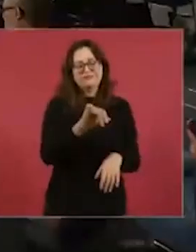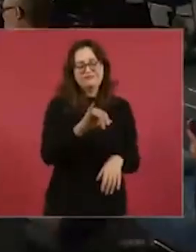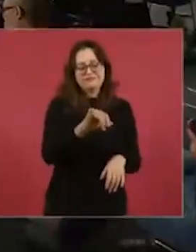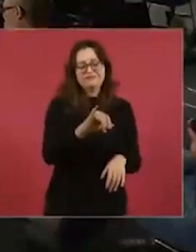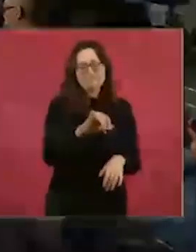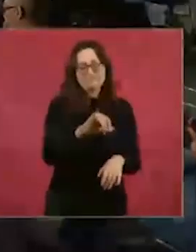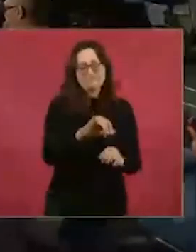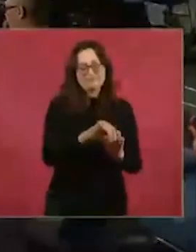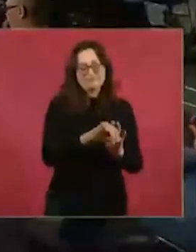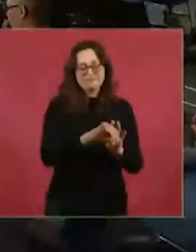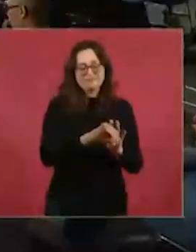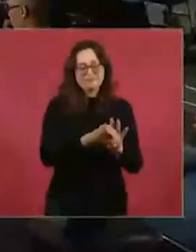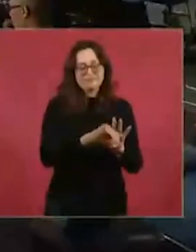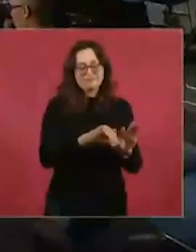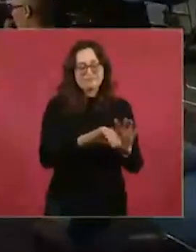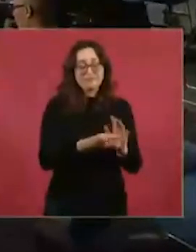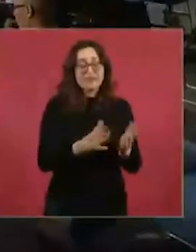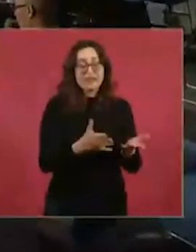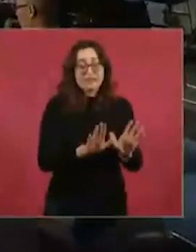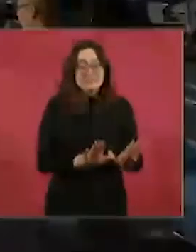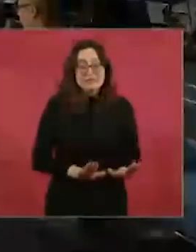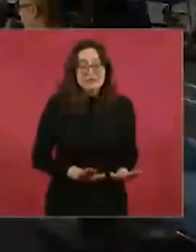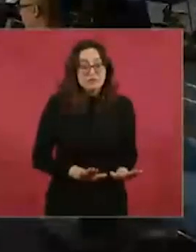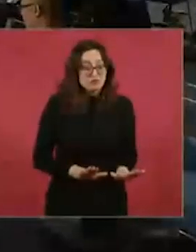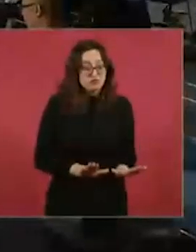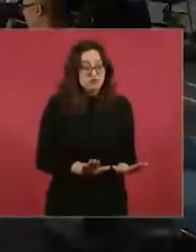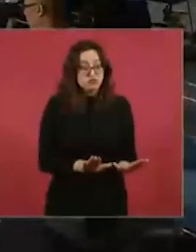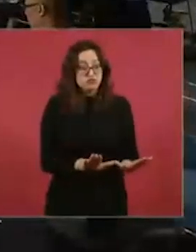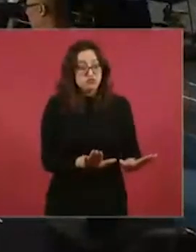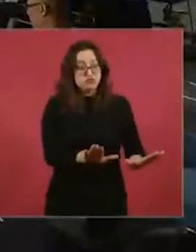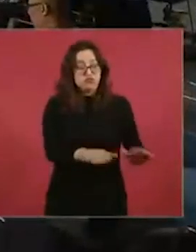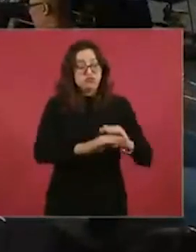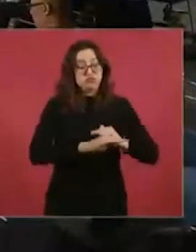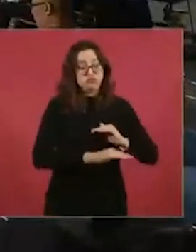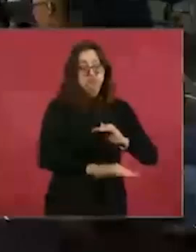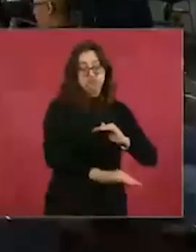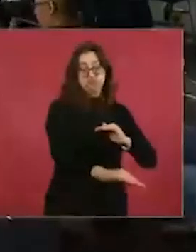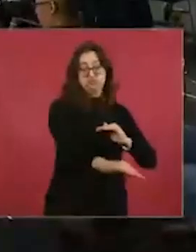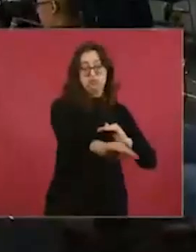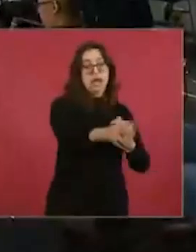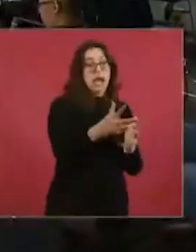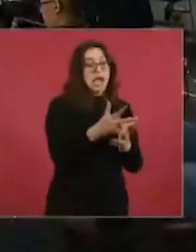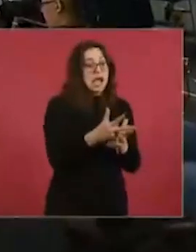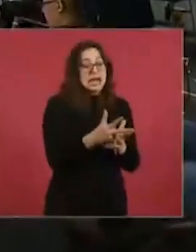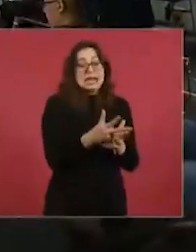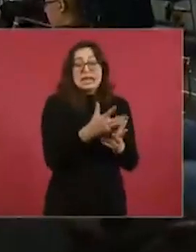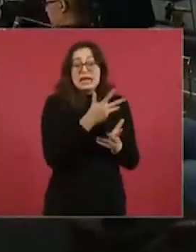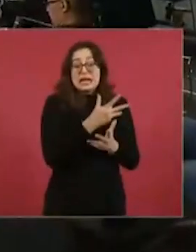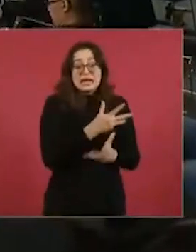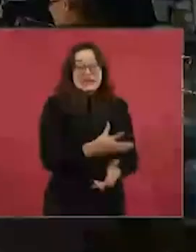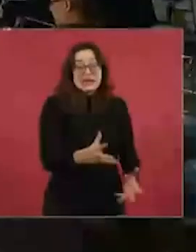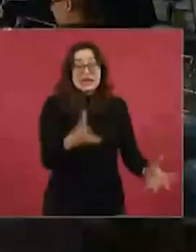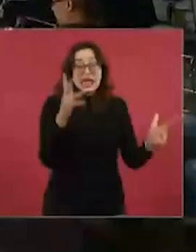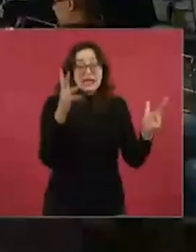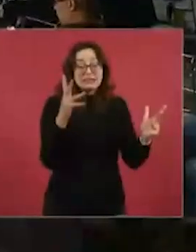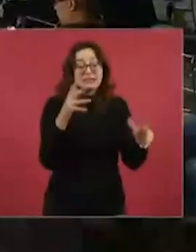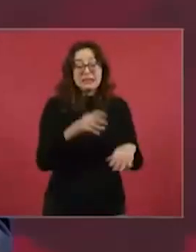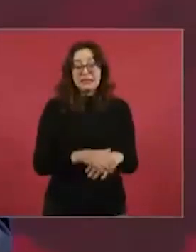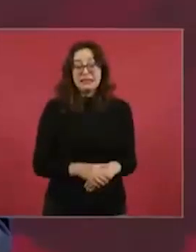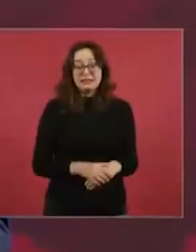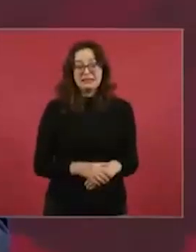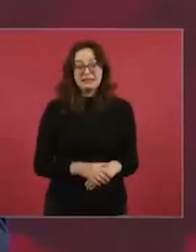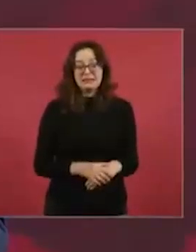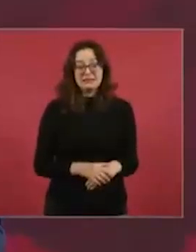Es decir, bueno, estos son los tres principales anuncios que se dieron durante la conferencia matutina, la inauguración de este aeropuerto